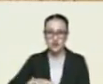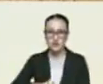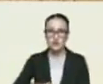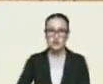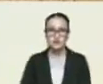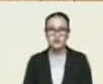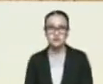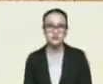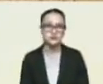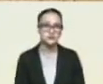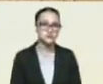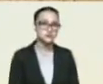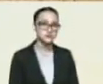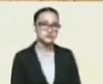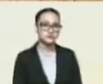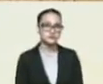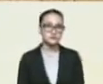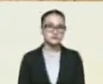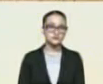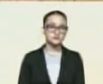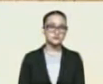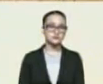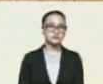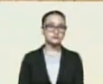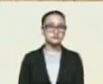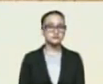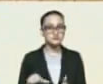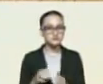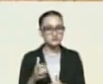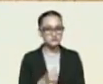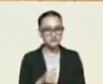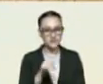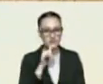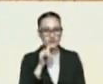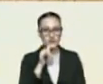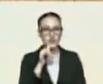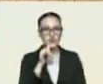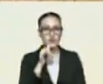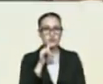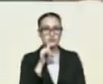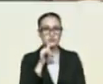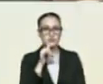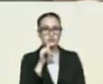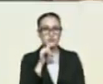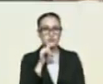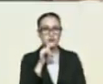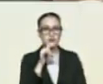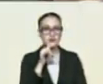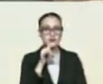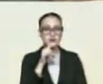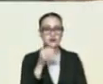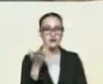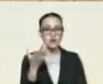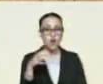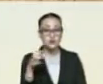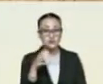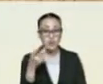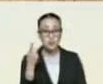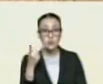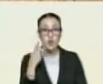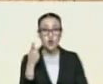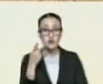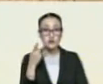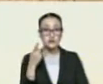regionales, y este lo pueden conseguir en el informe que por partido, por organización política,